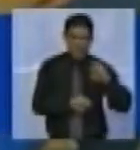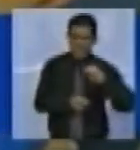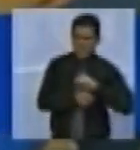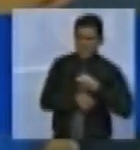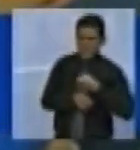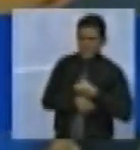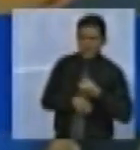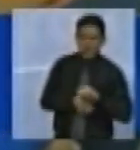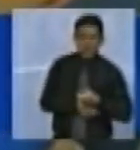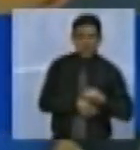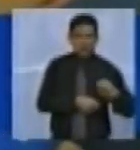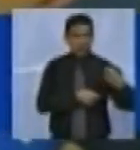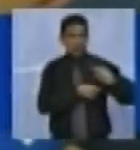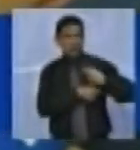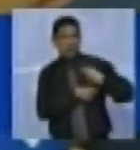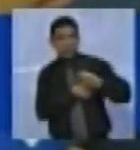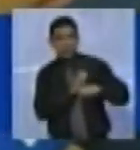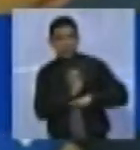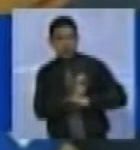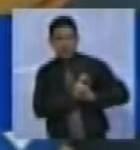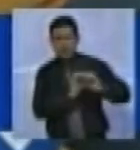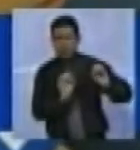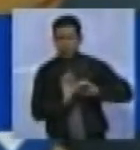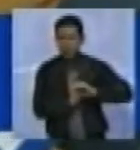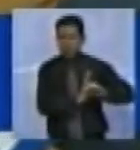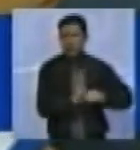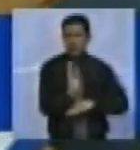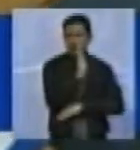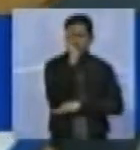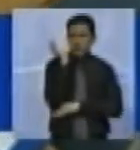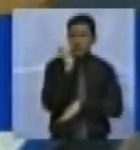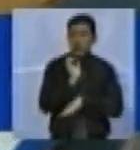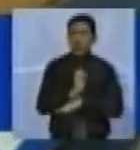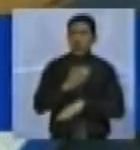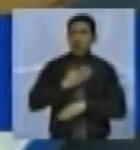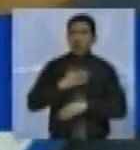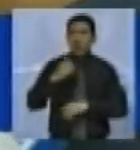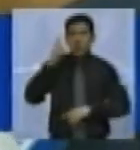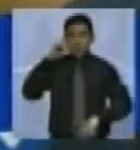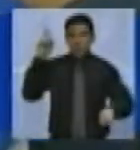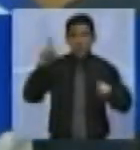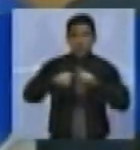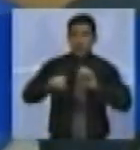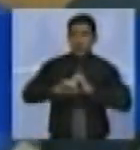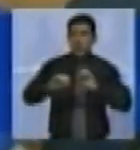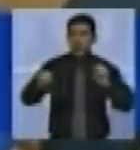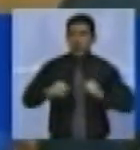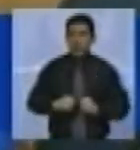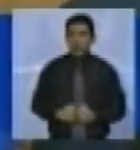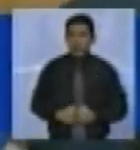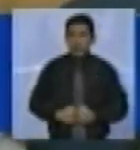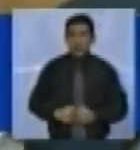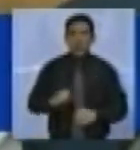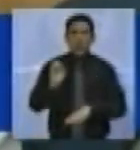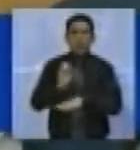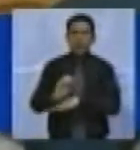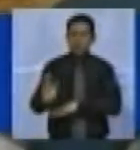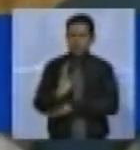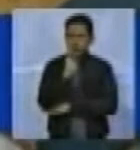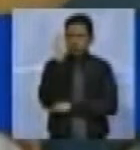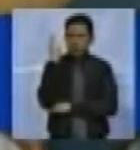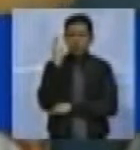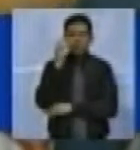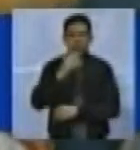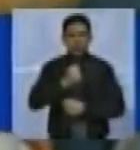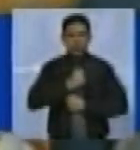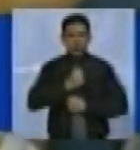extranjeras sobre el gobierno de la República del Ecuador. Mi protesta fue en el sentido de que el Ecuador es un Estado soberano y que dicta sus